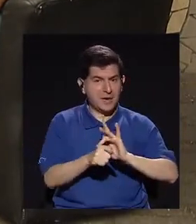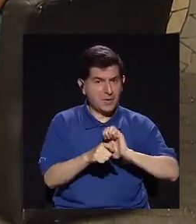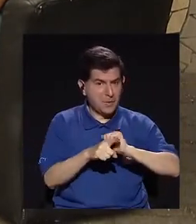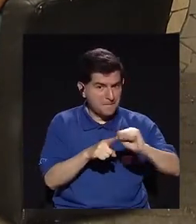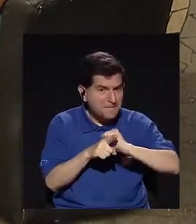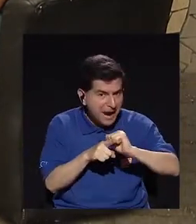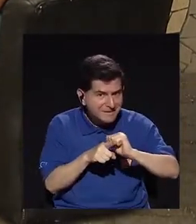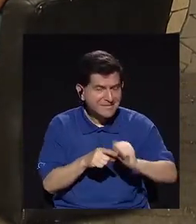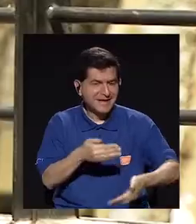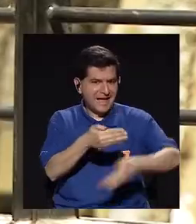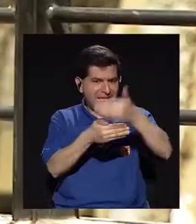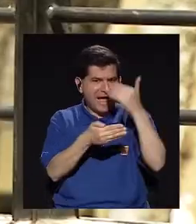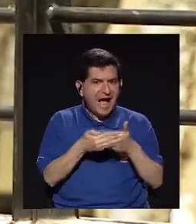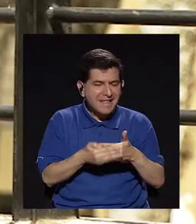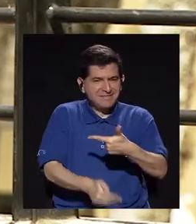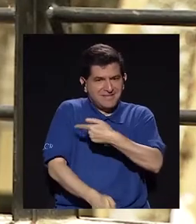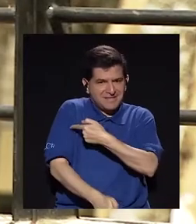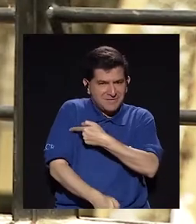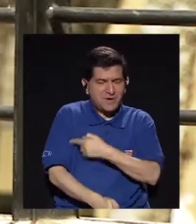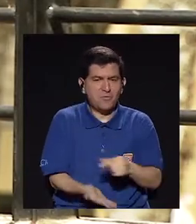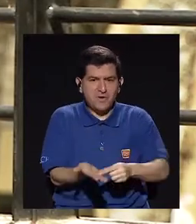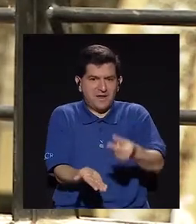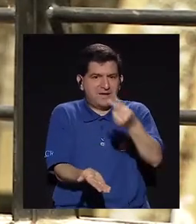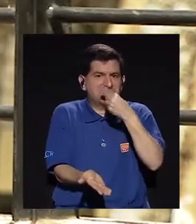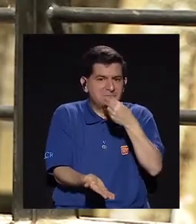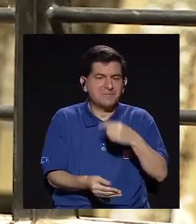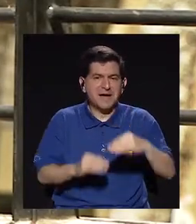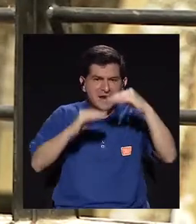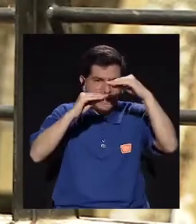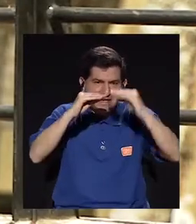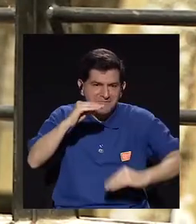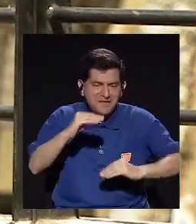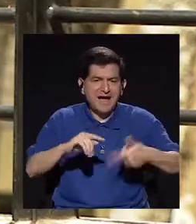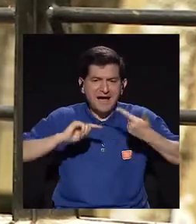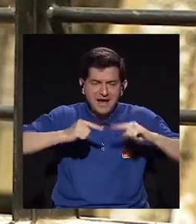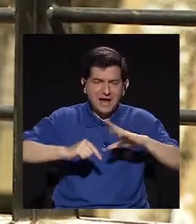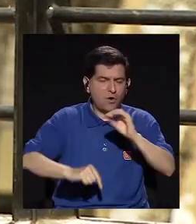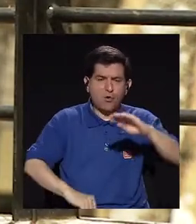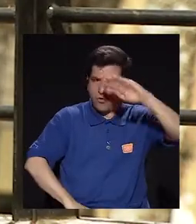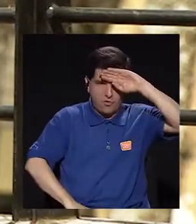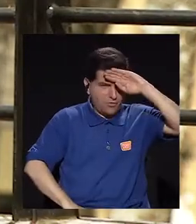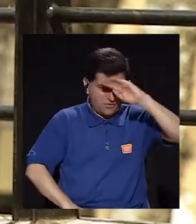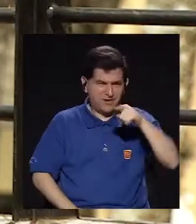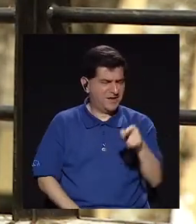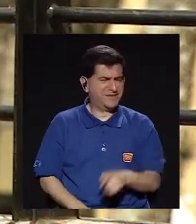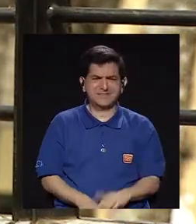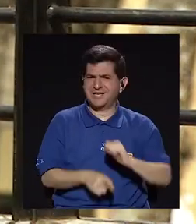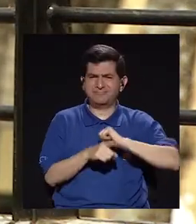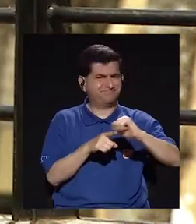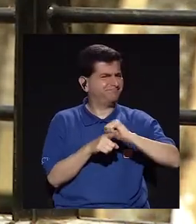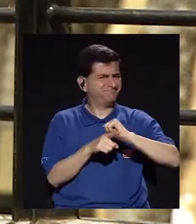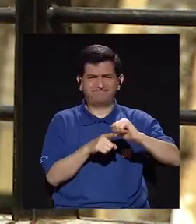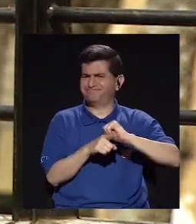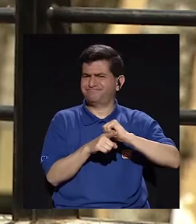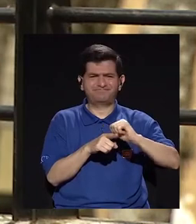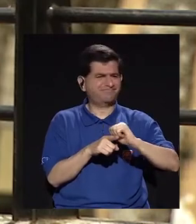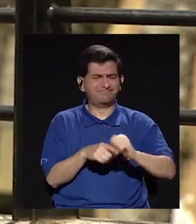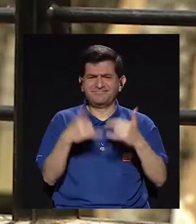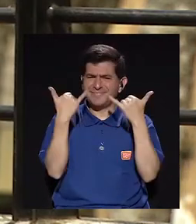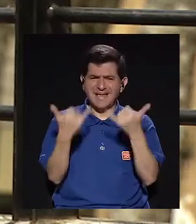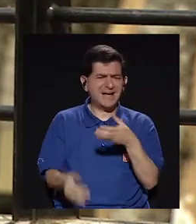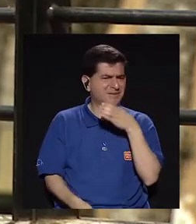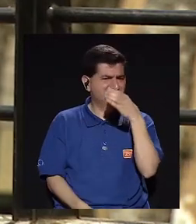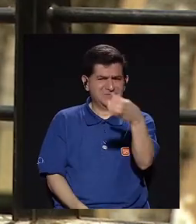de darle medicamentos previo a para que esté con menos dolor o que no le vaya a dar fiebre, no es una práctica que, uh-huh,